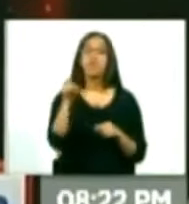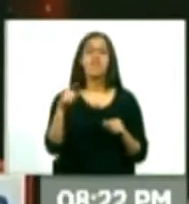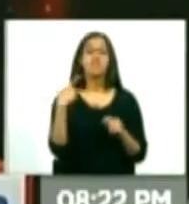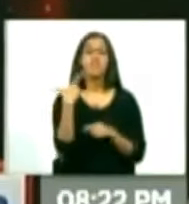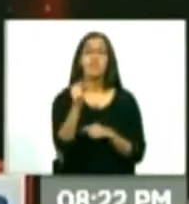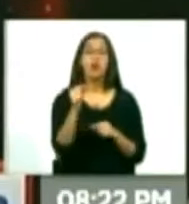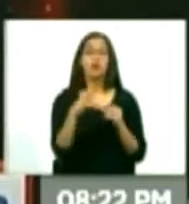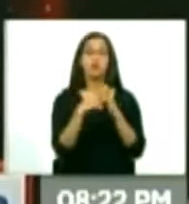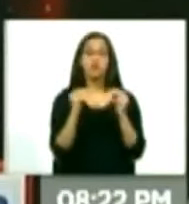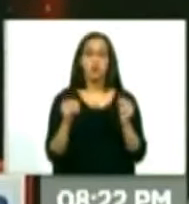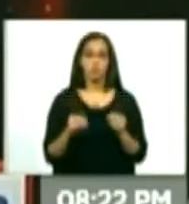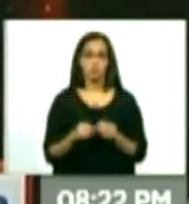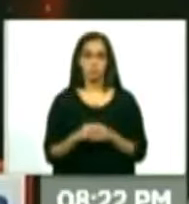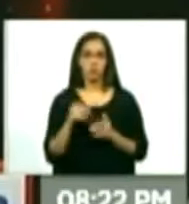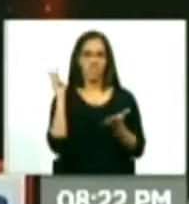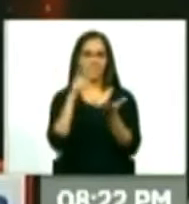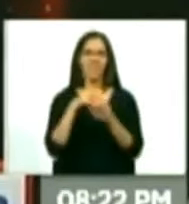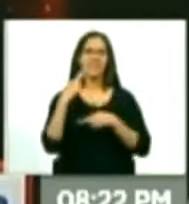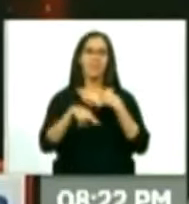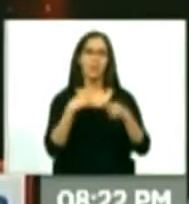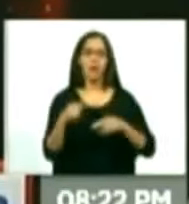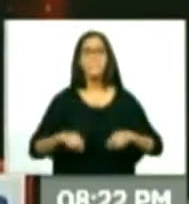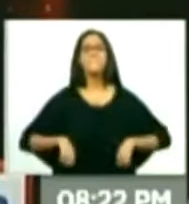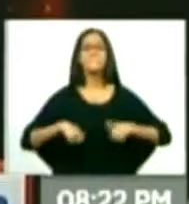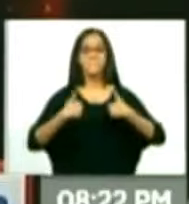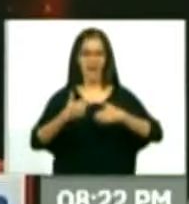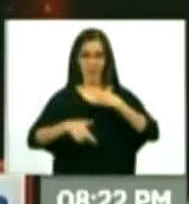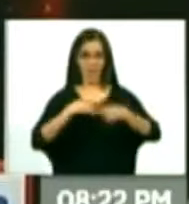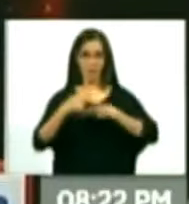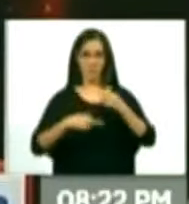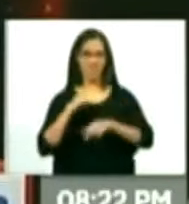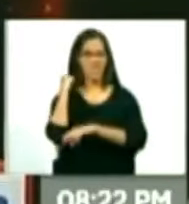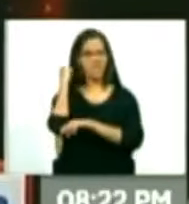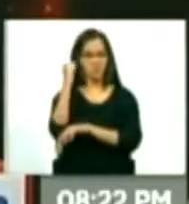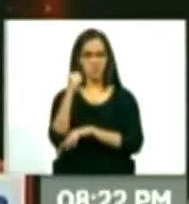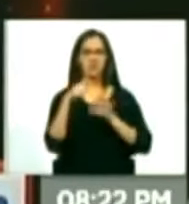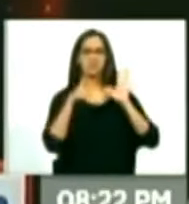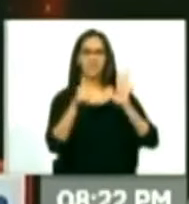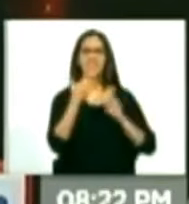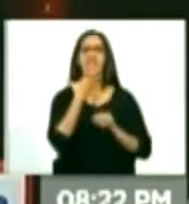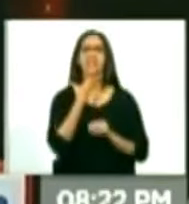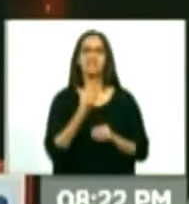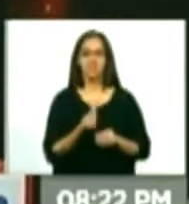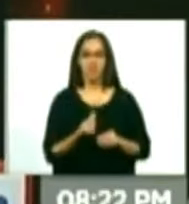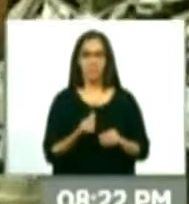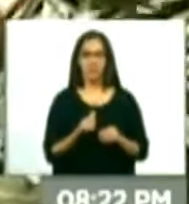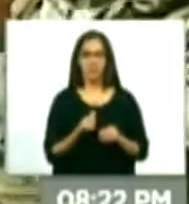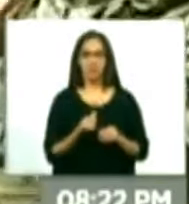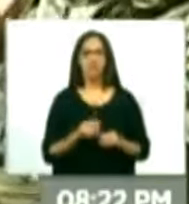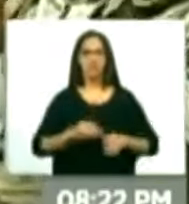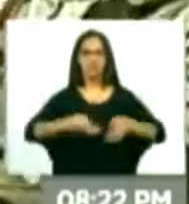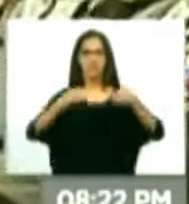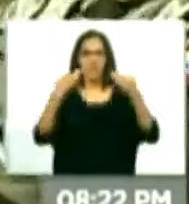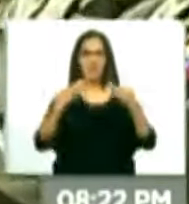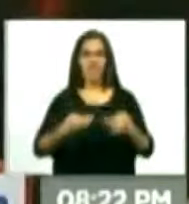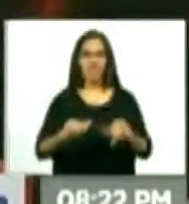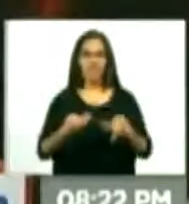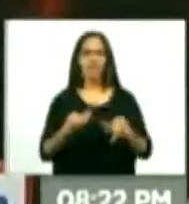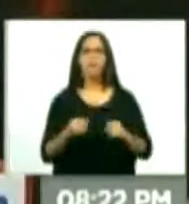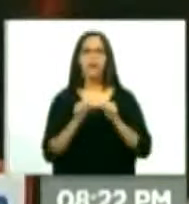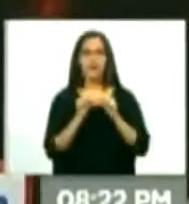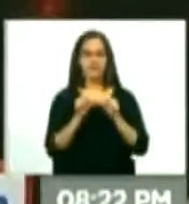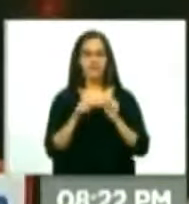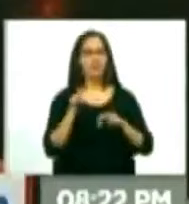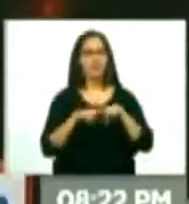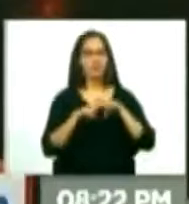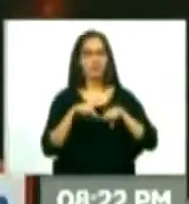se fueron. Lo que viene es revolución y más revolución, y el triunfo del 6 de diciembre será para seguir